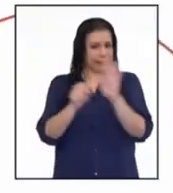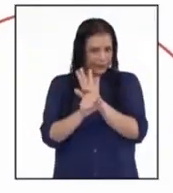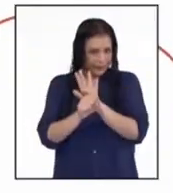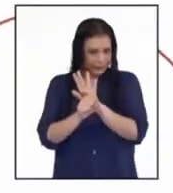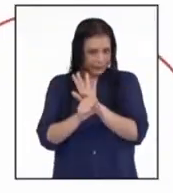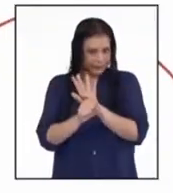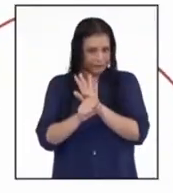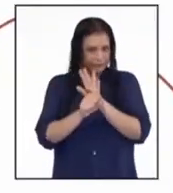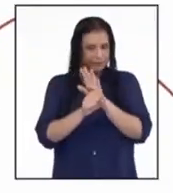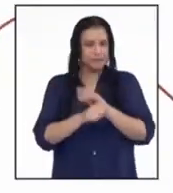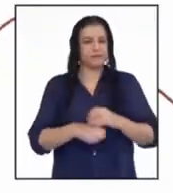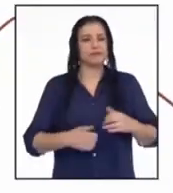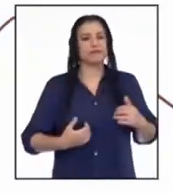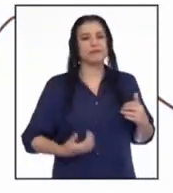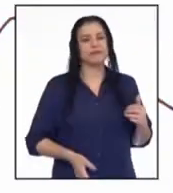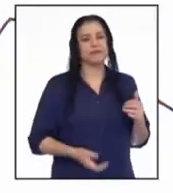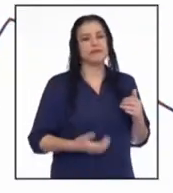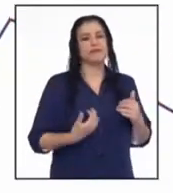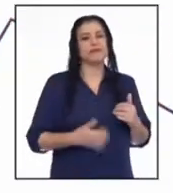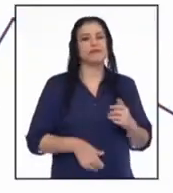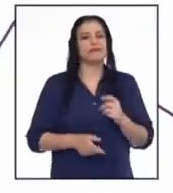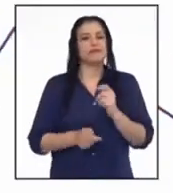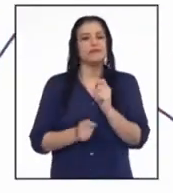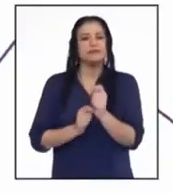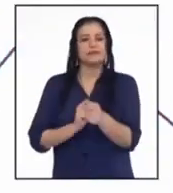integral!